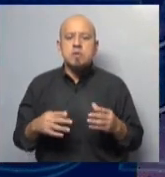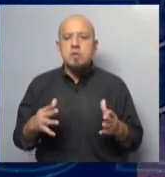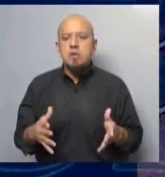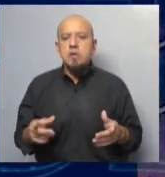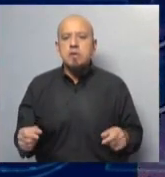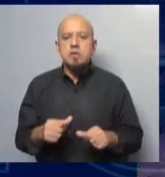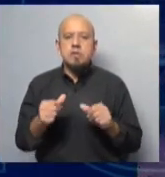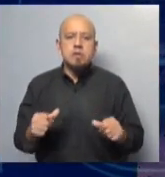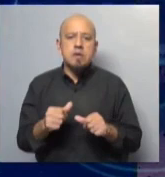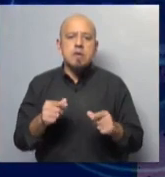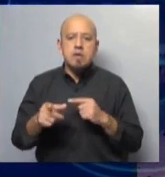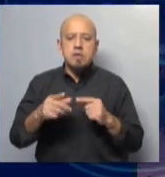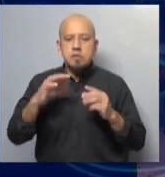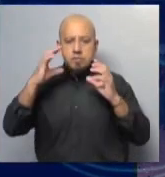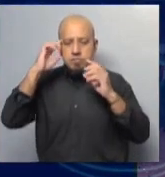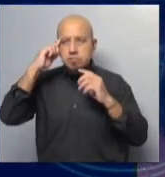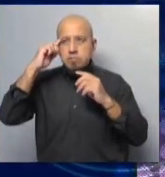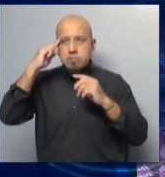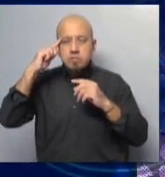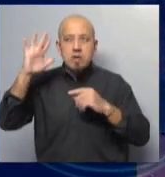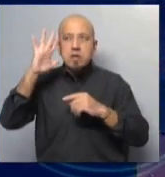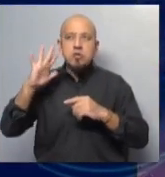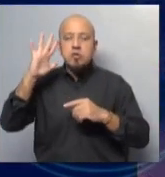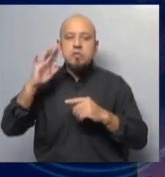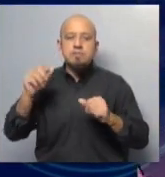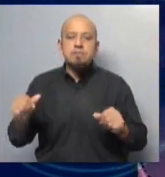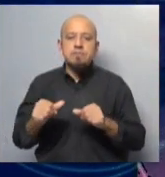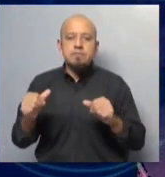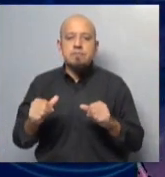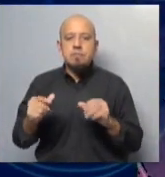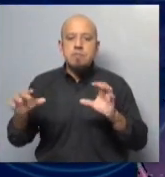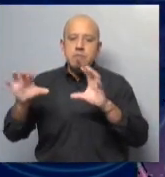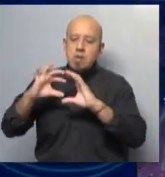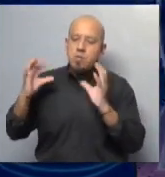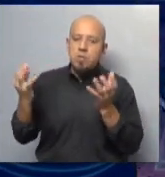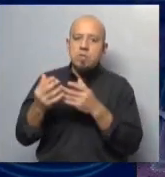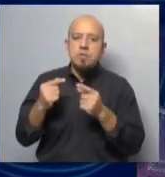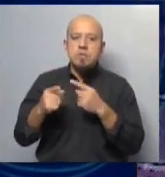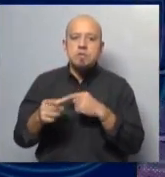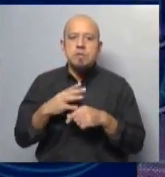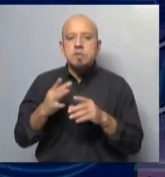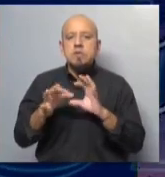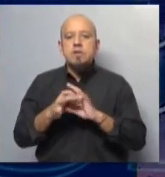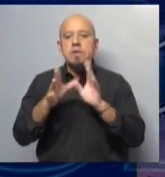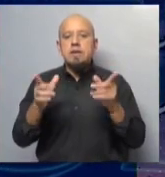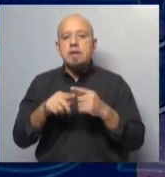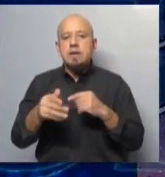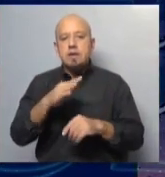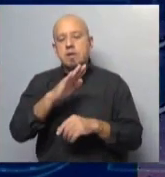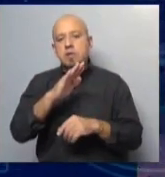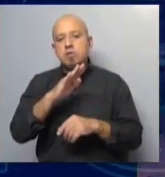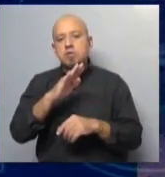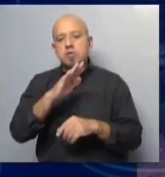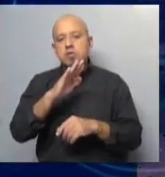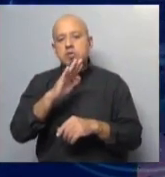escena ese mundo que él tiene en la cabeza, ¿no? Que es un mundo increíble, donde él da mucha libertad a los actores para